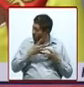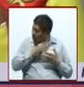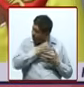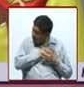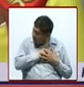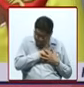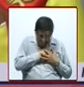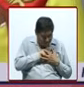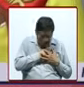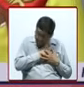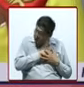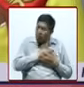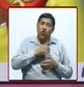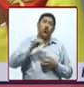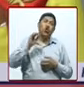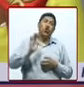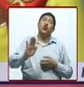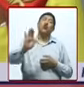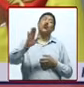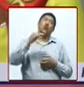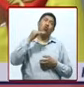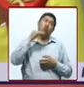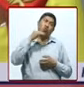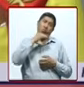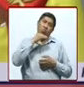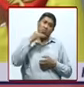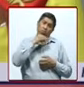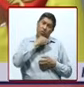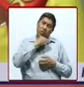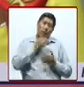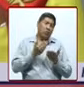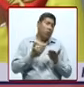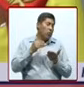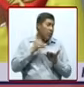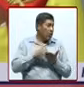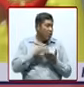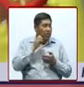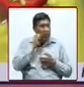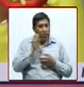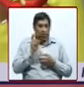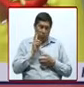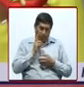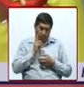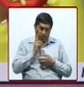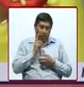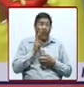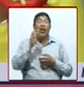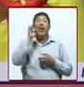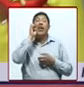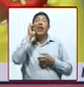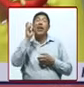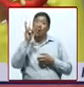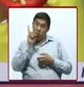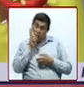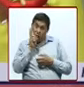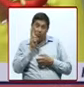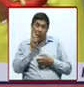profundamente las mentiras en las que una vez más incurre Evo Morales. Y Evo